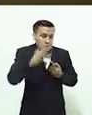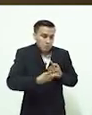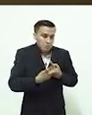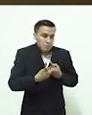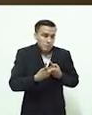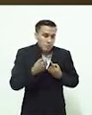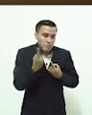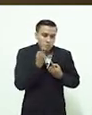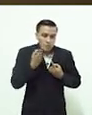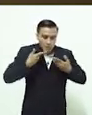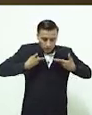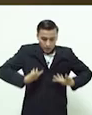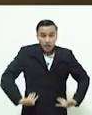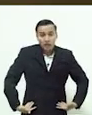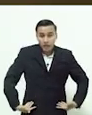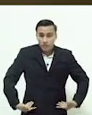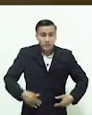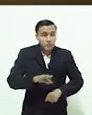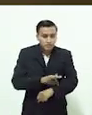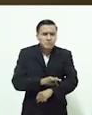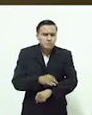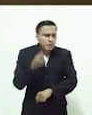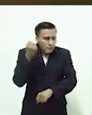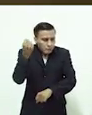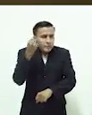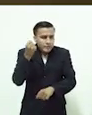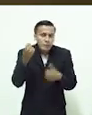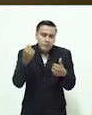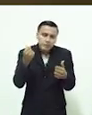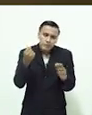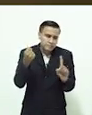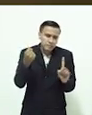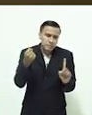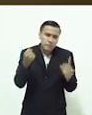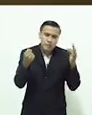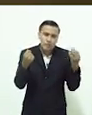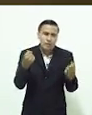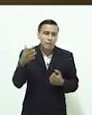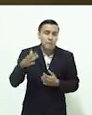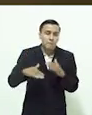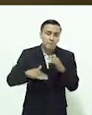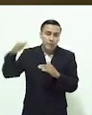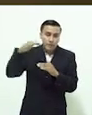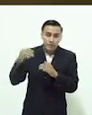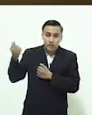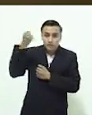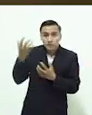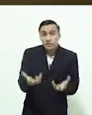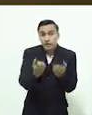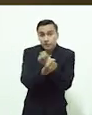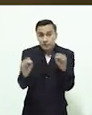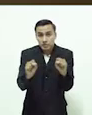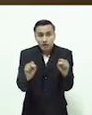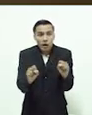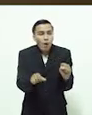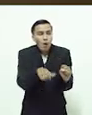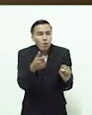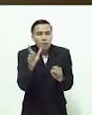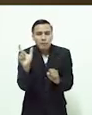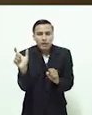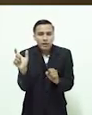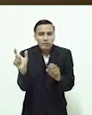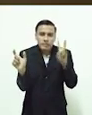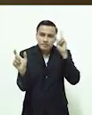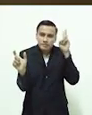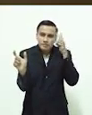una limpieza exterior que es importante, pero no es fundamental para la salvación. Lo dijo con otras